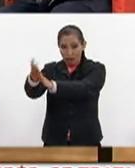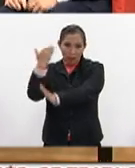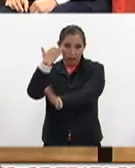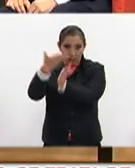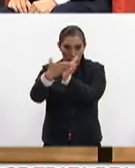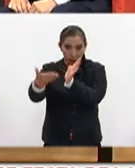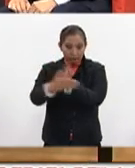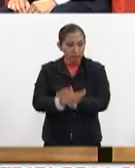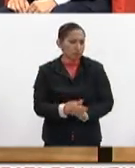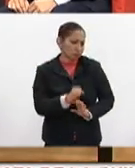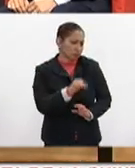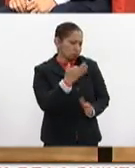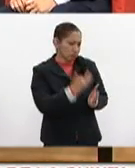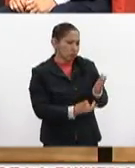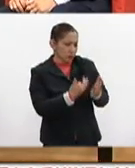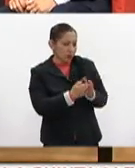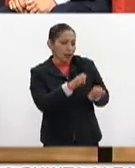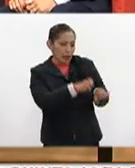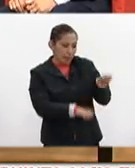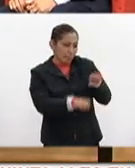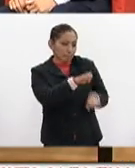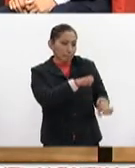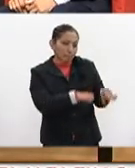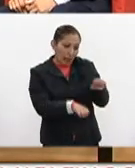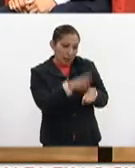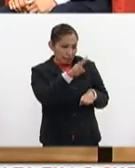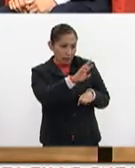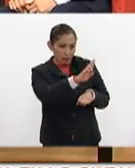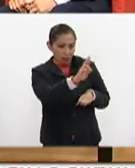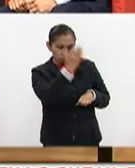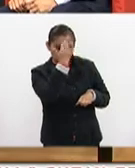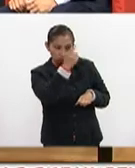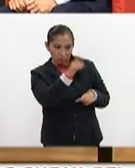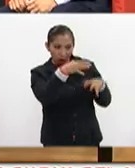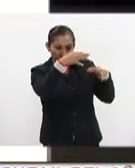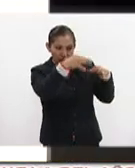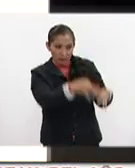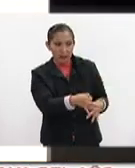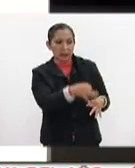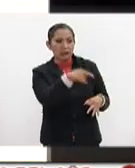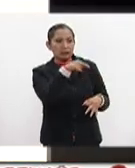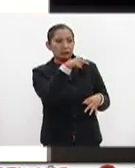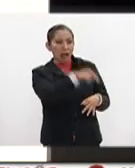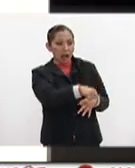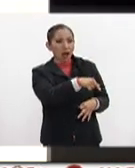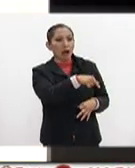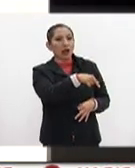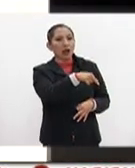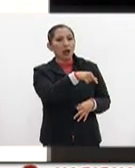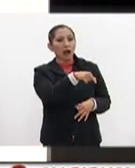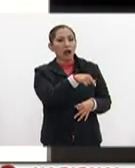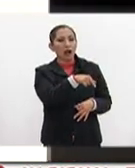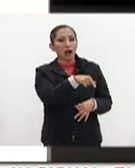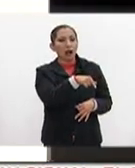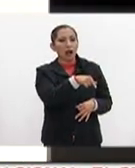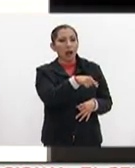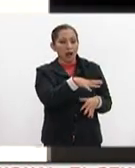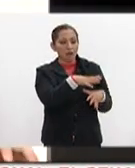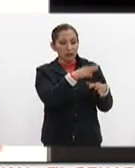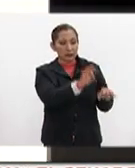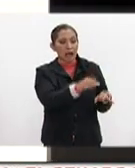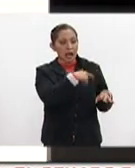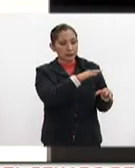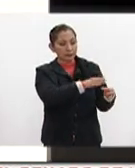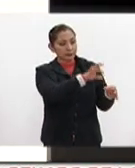falta tiempo. Sí, la embajada en realidad, aunque reconoció de manera oficial que va de manera oficial